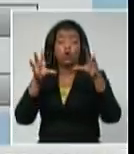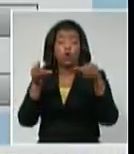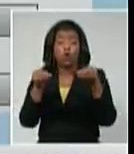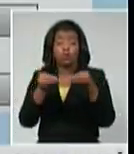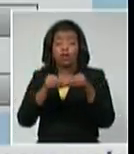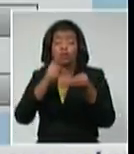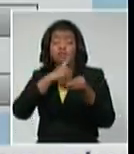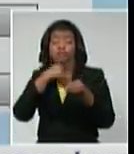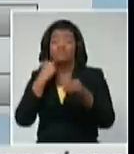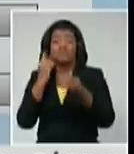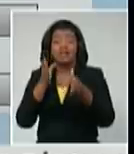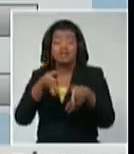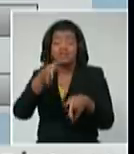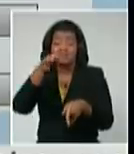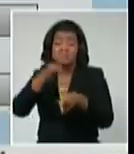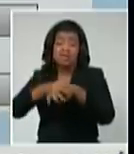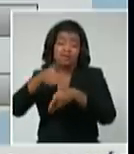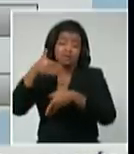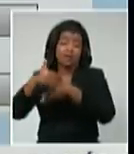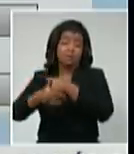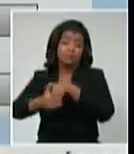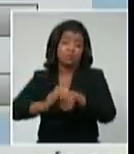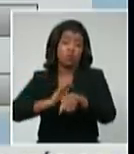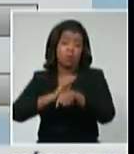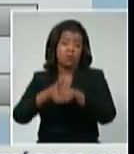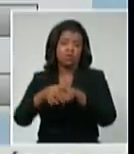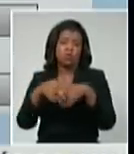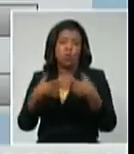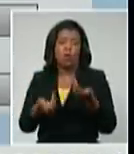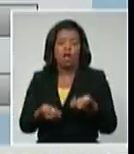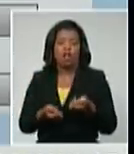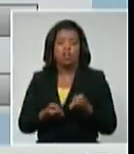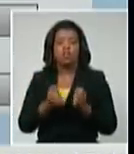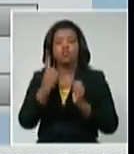fallecidos desde que empezó la pandemia sea de